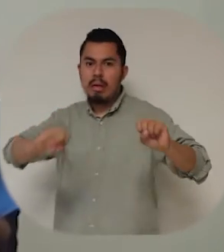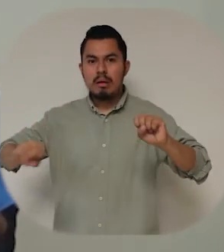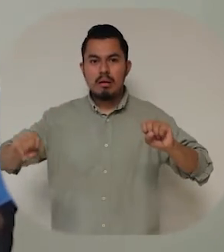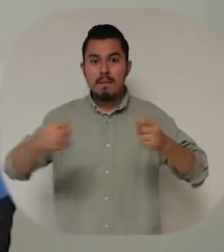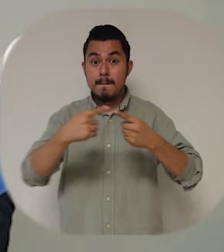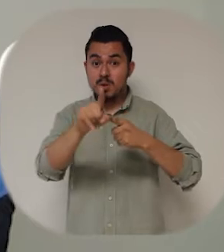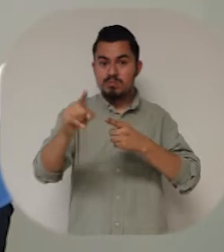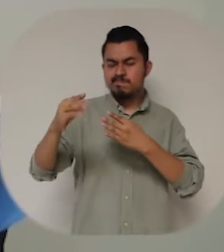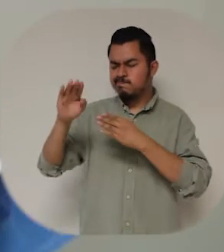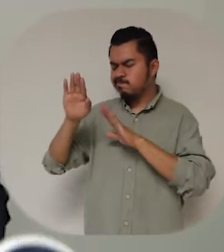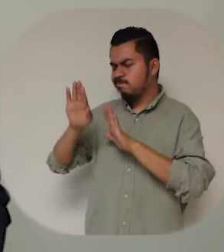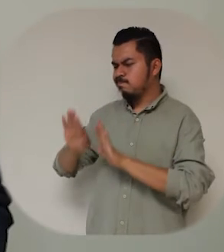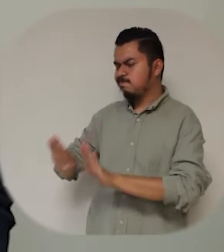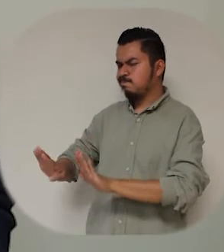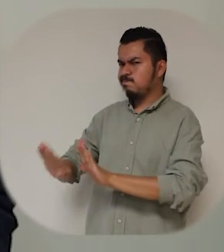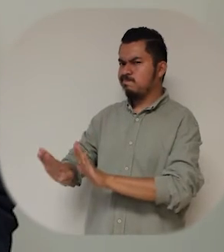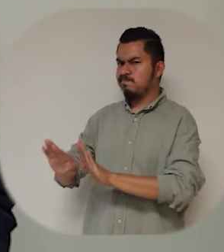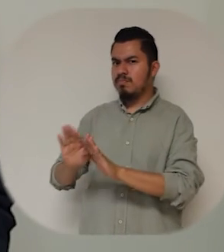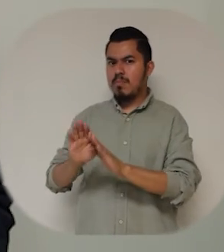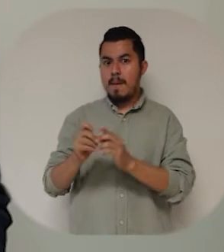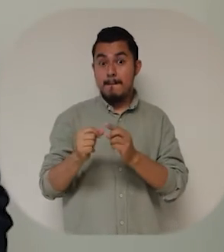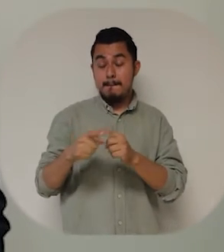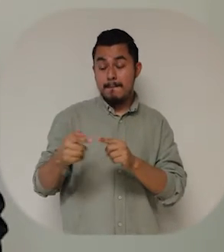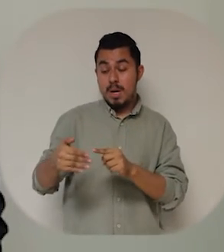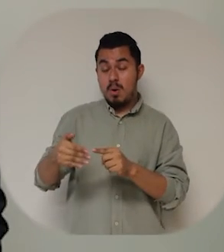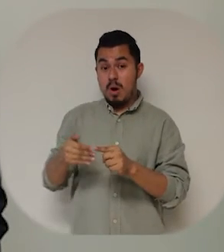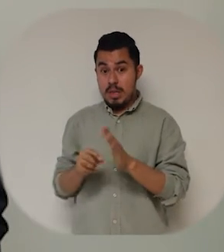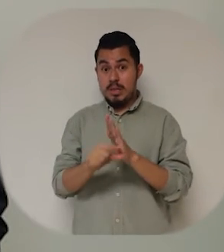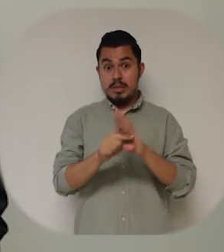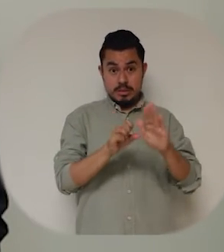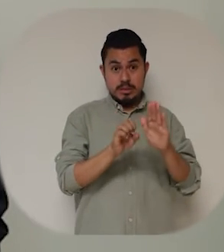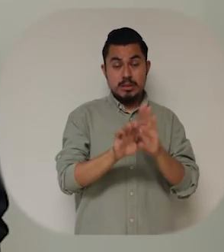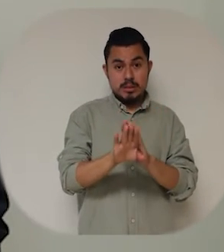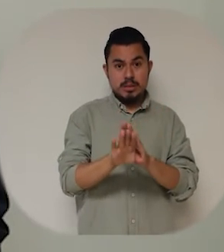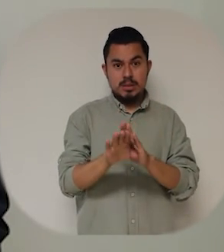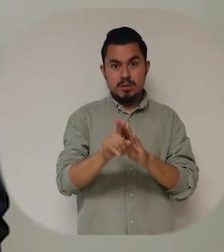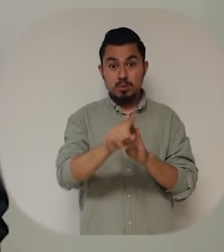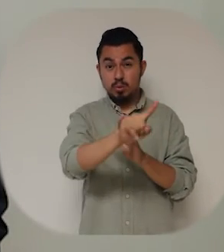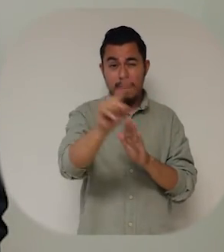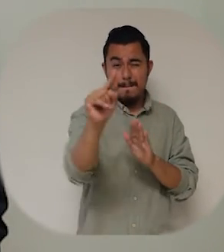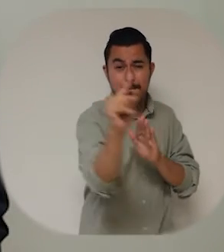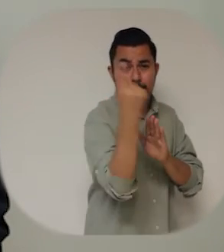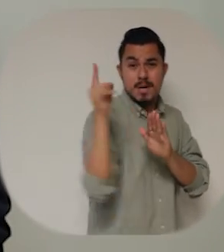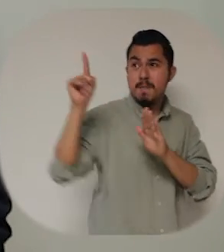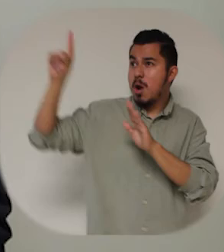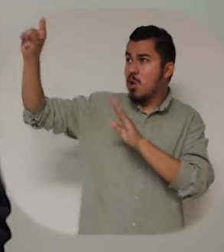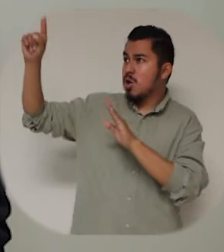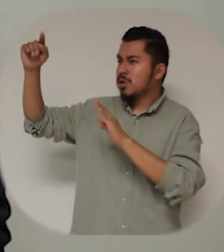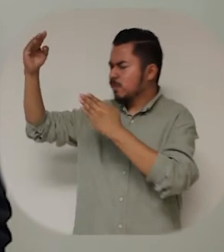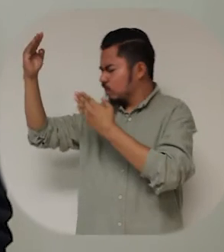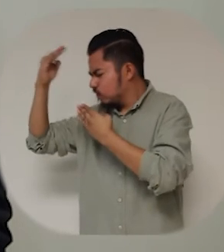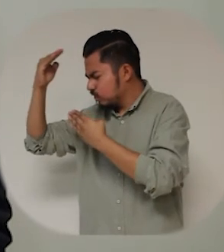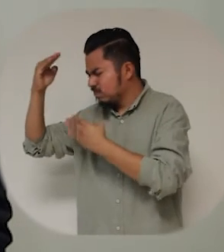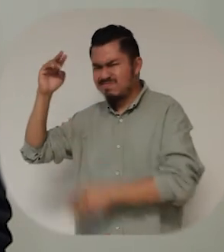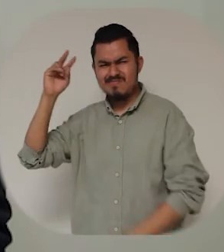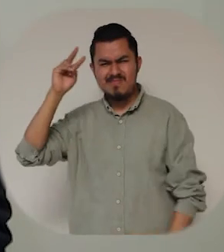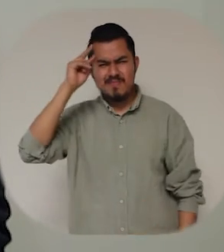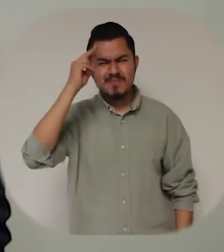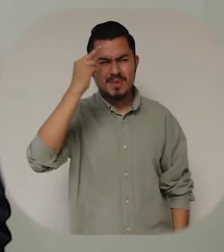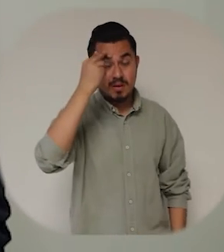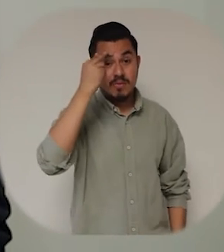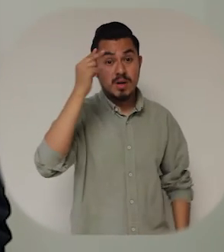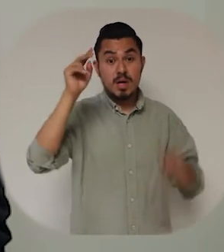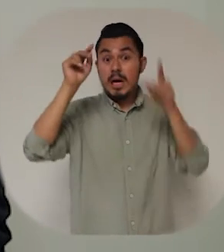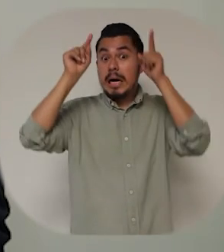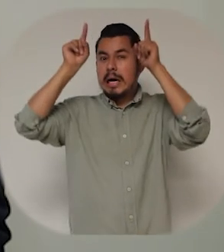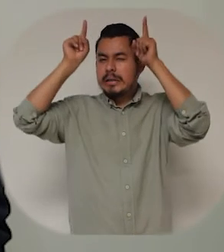de decir esto, dice someteos a Dios. ¿Qué quiere decir? Quiere decir que Satanás, él hace